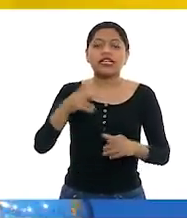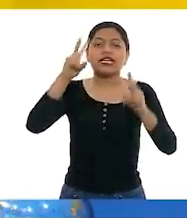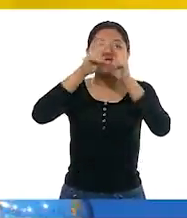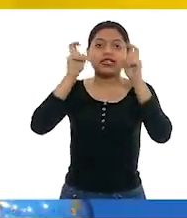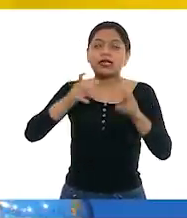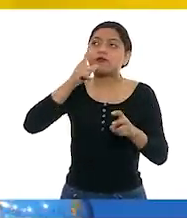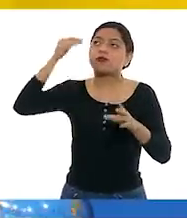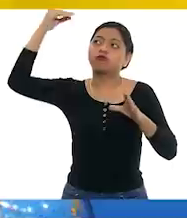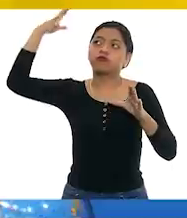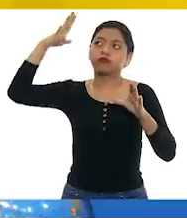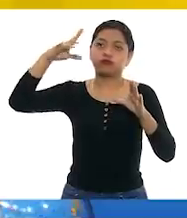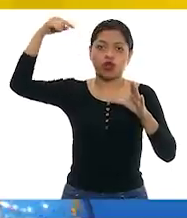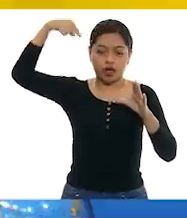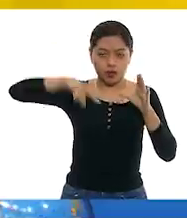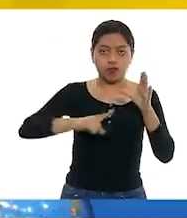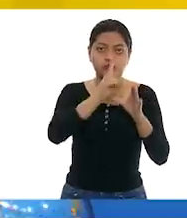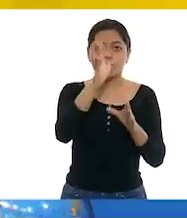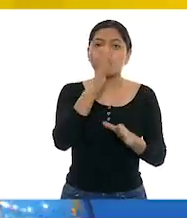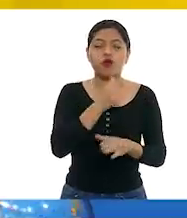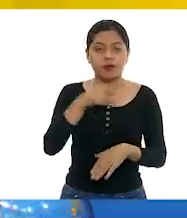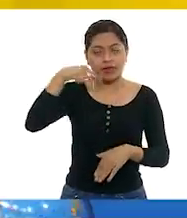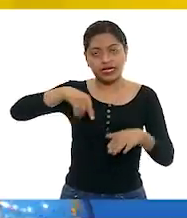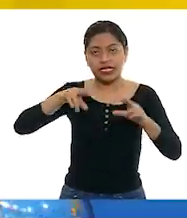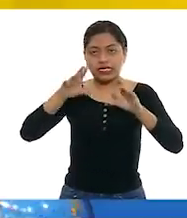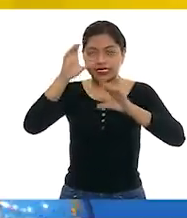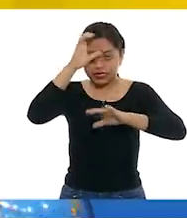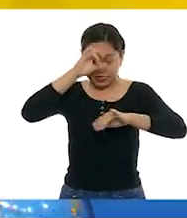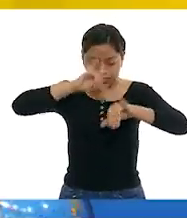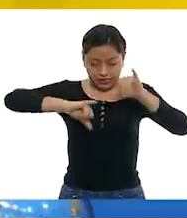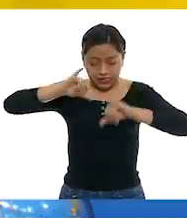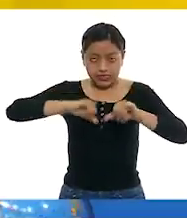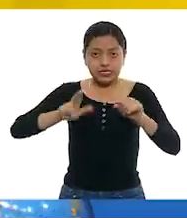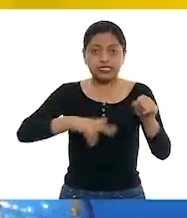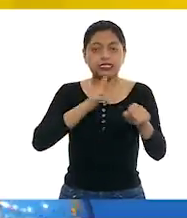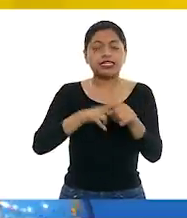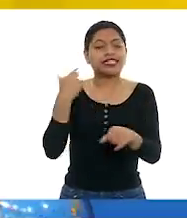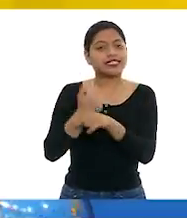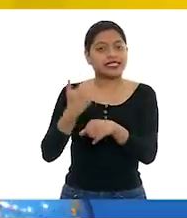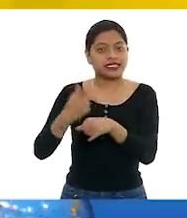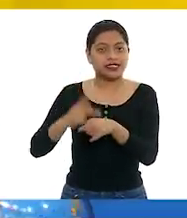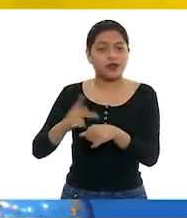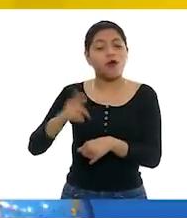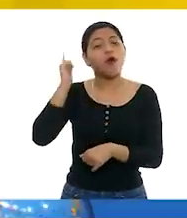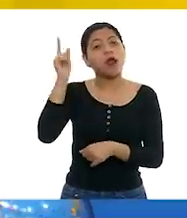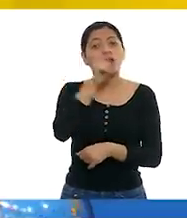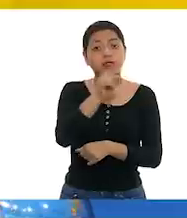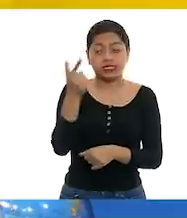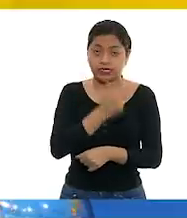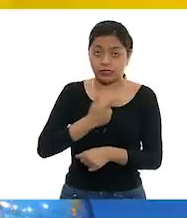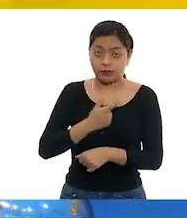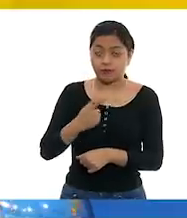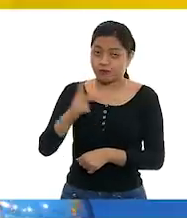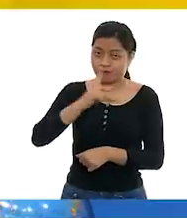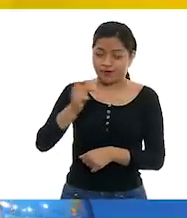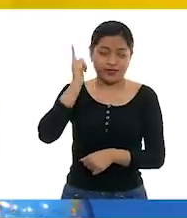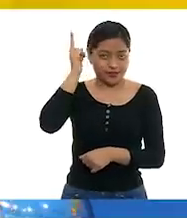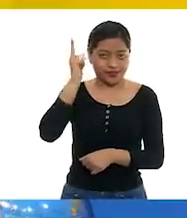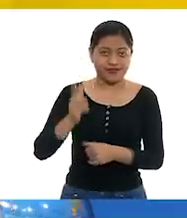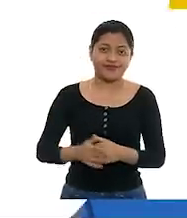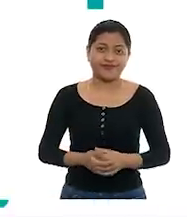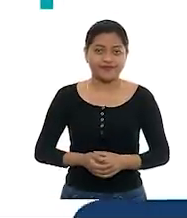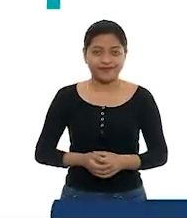Invernadero y Calentamiento Global de Ciencias Naturales de sexto grado. Espero que lo hayan disfrutado tanto como